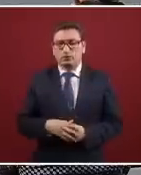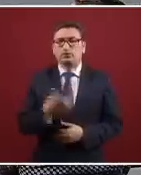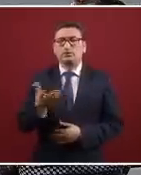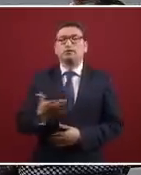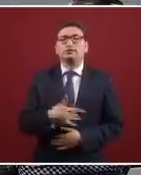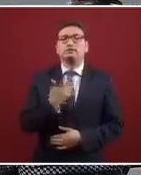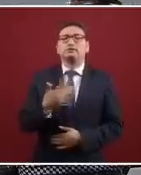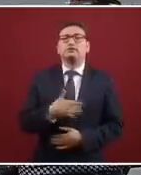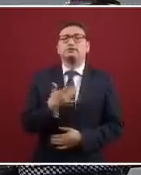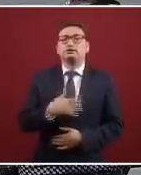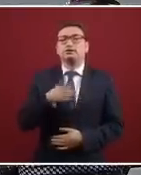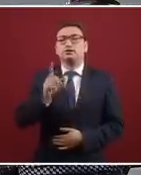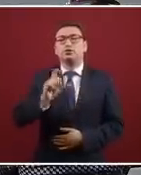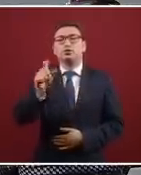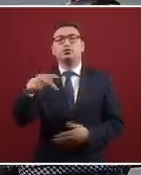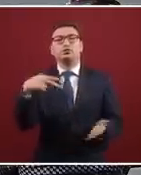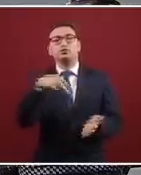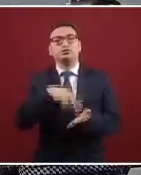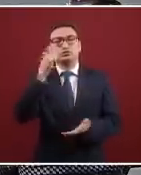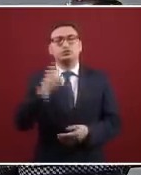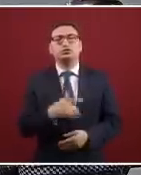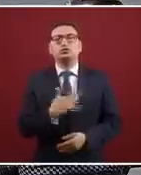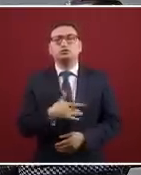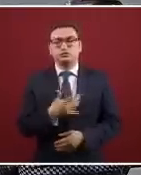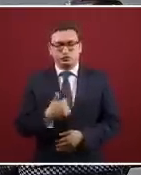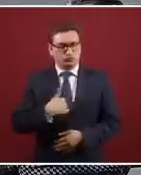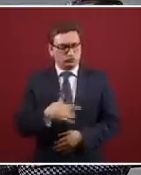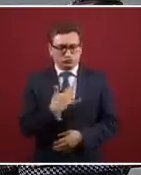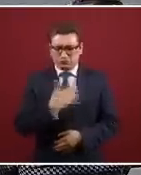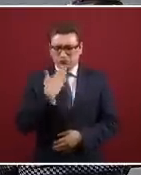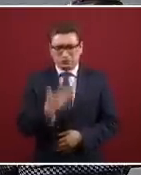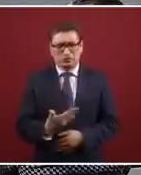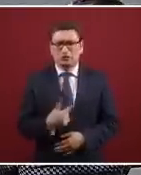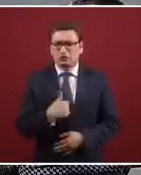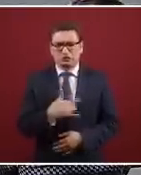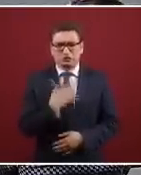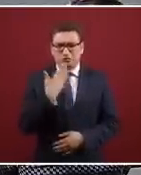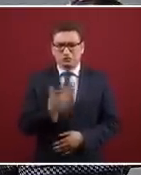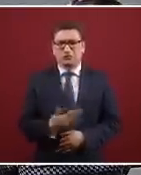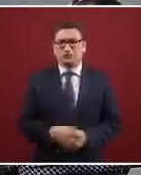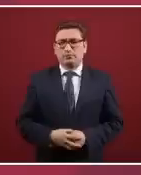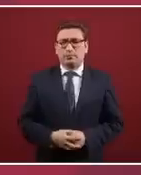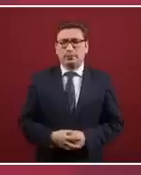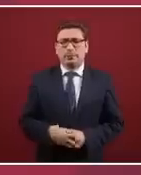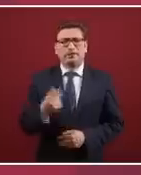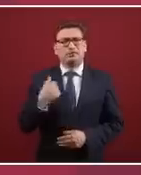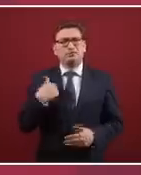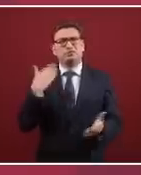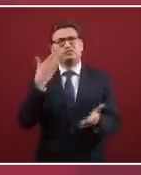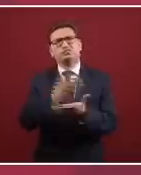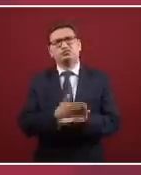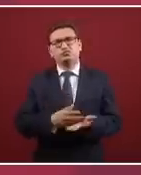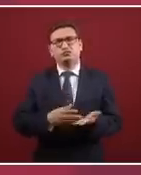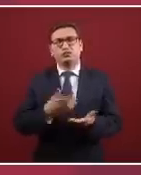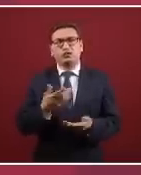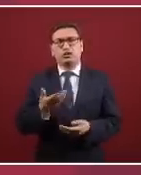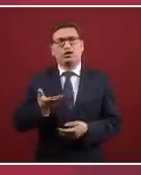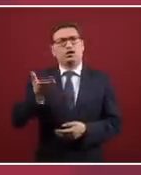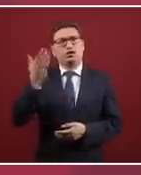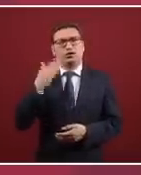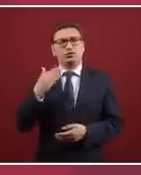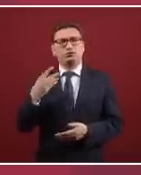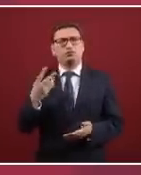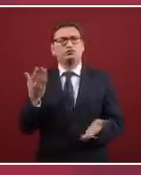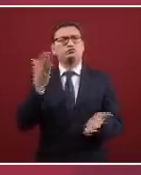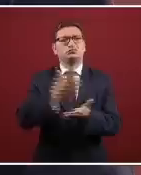¿Cómo sentiste allá estar en Sinaloa en ese sentido? Me siento muy bien. He ido como presidente a